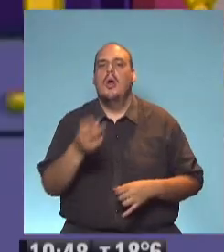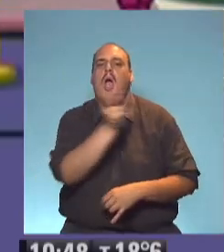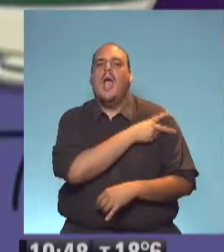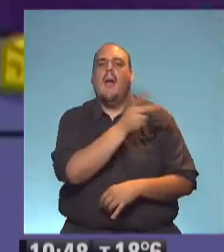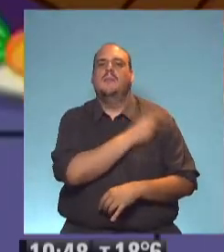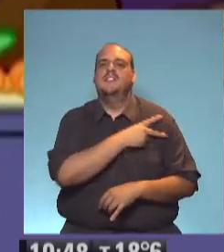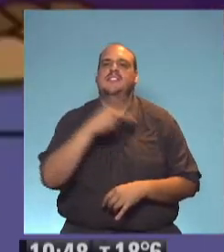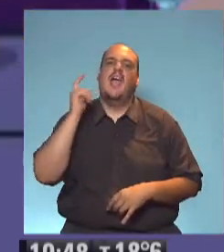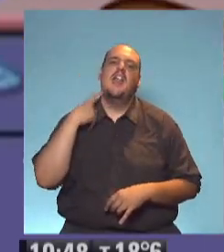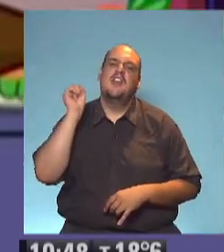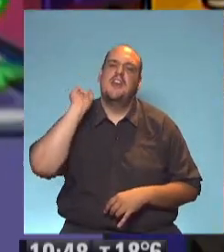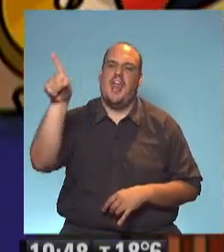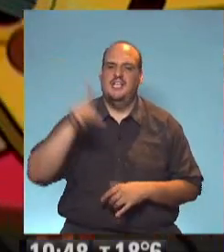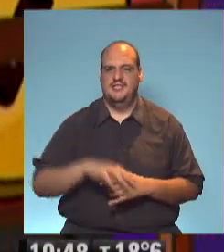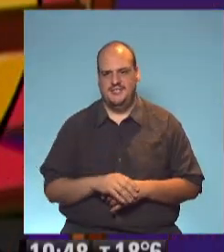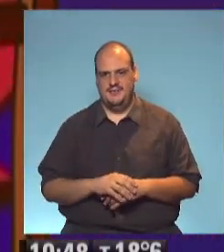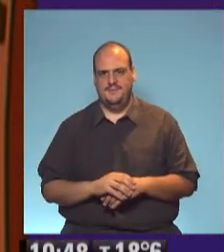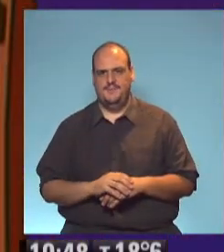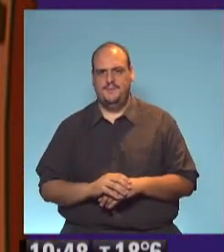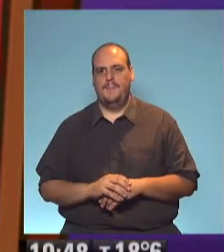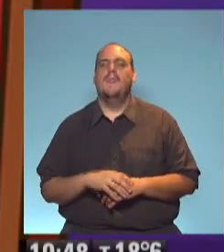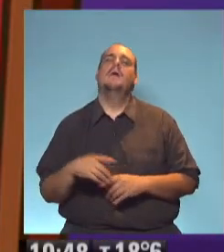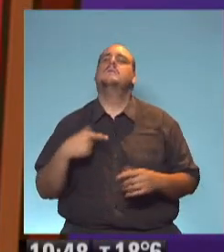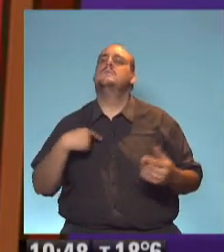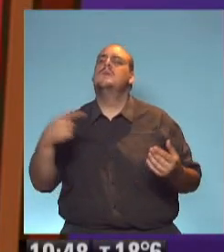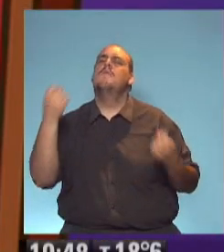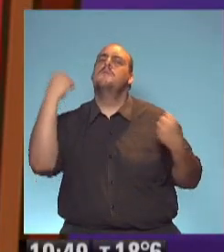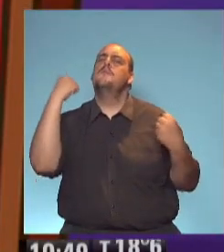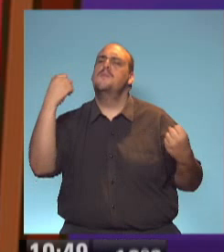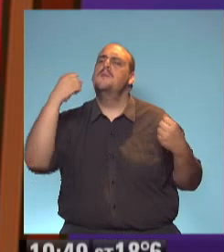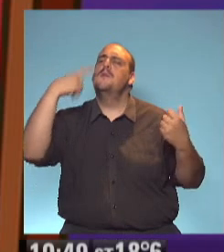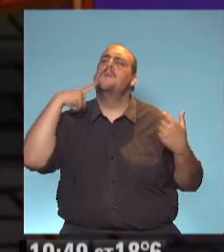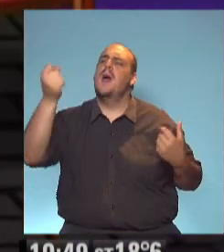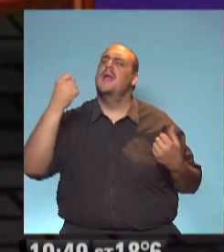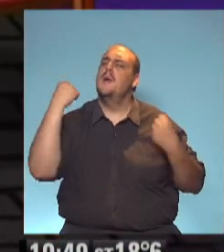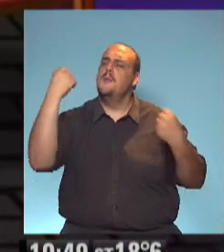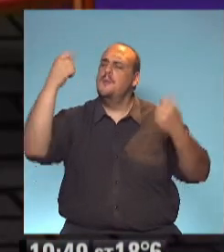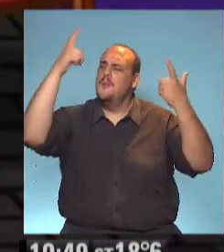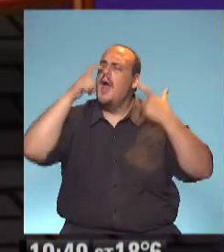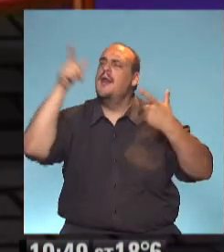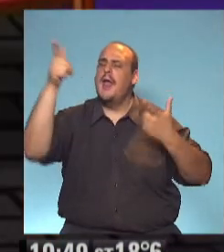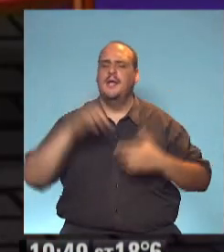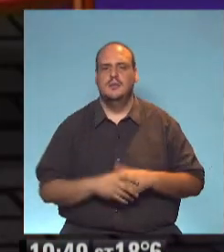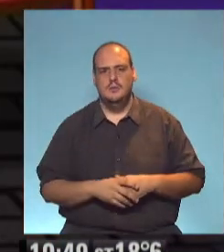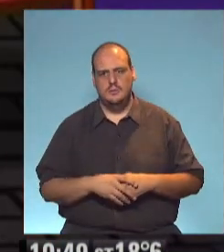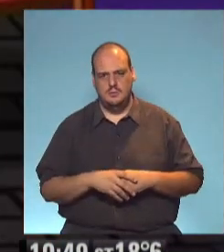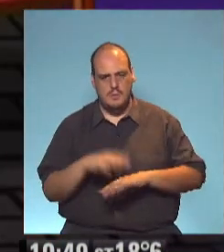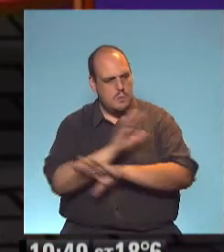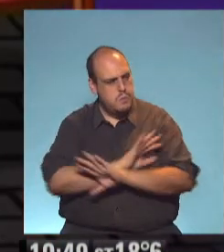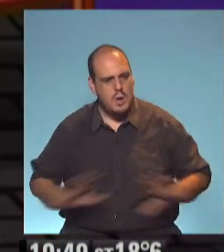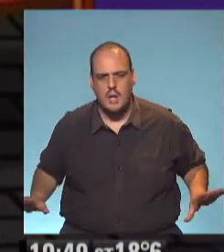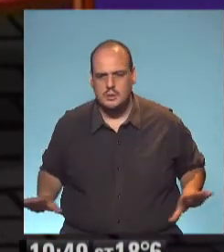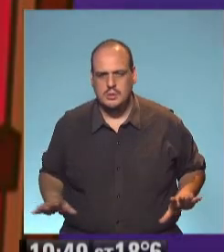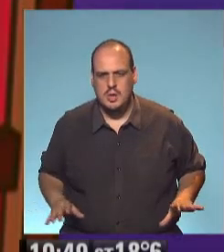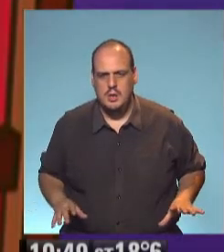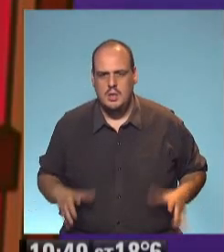realista! ¡Tararirará! ¡Que viva España y que viva el rey! ¡Tararirará! Se acabó el juego, capitán realista.